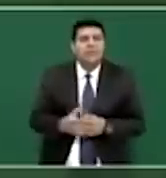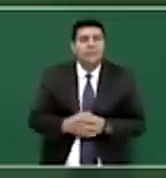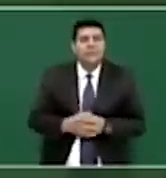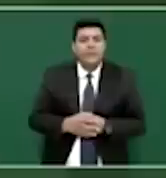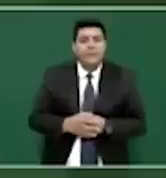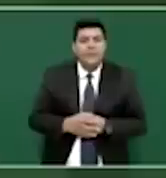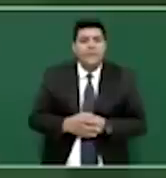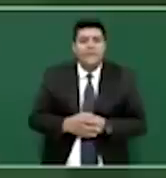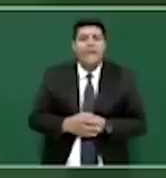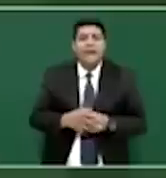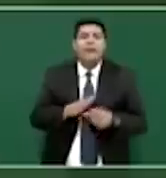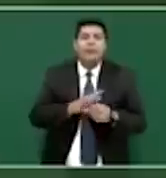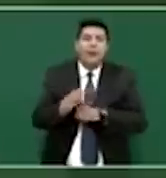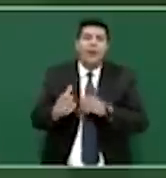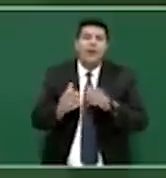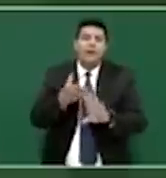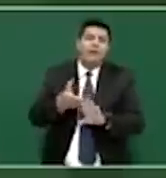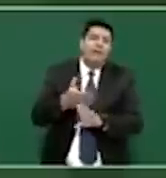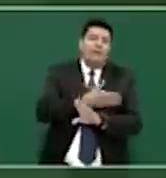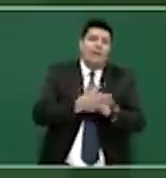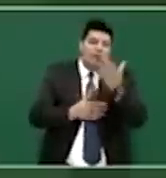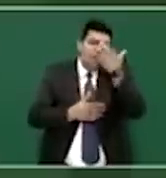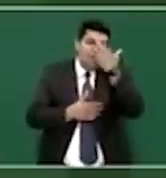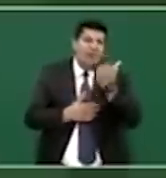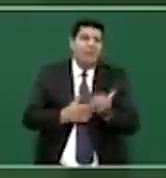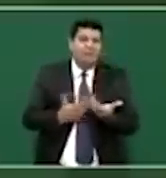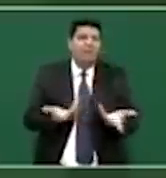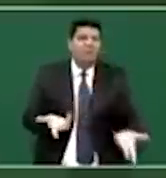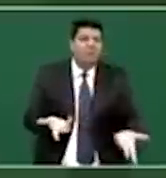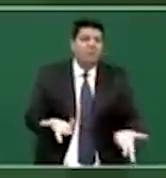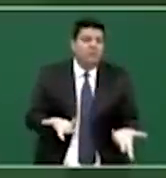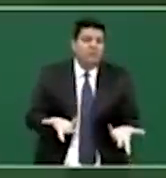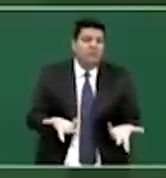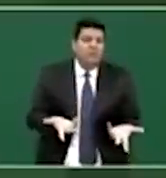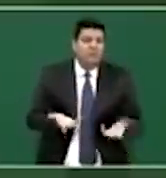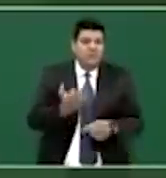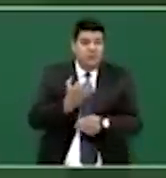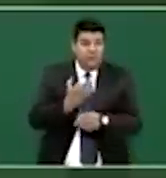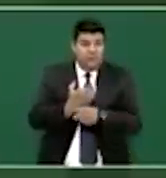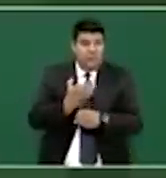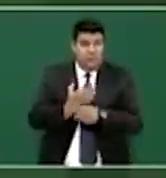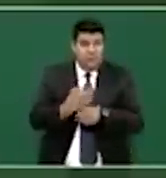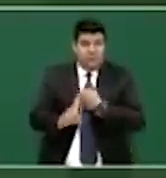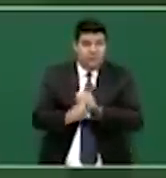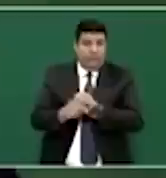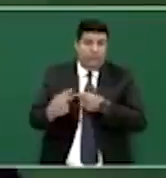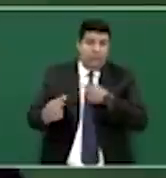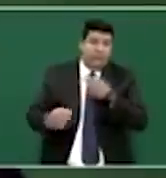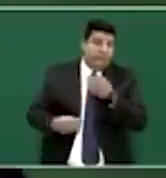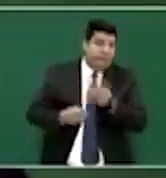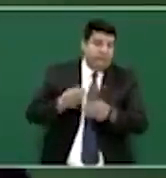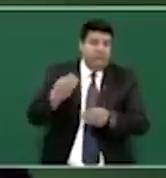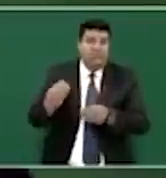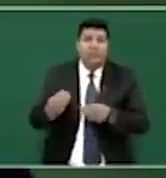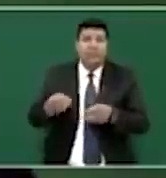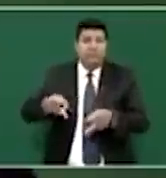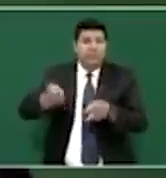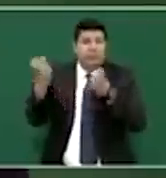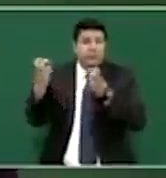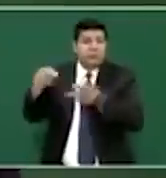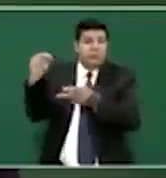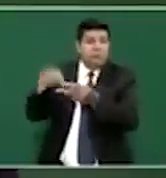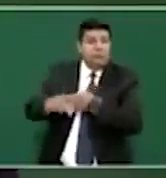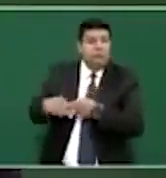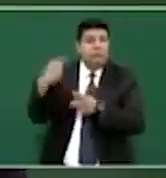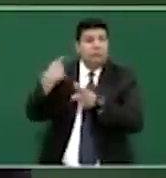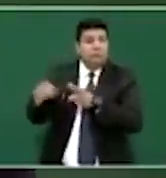atender las causas que originan la inseguridad y la violencia. Y eso